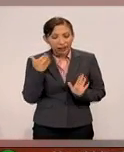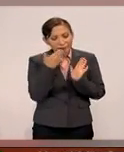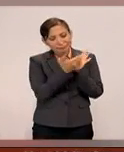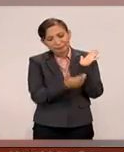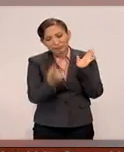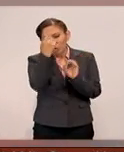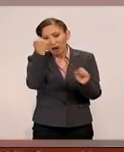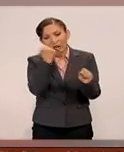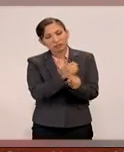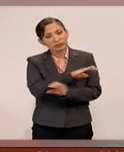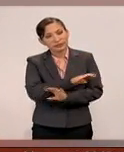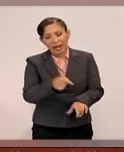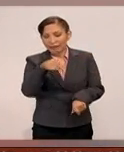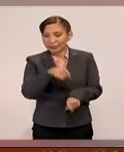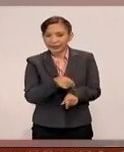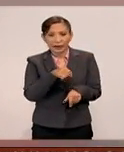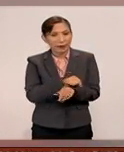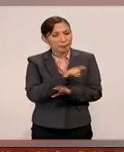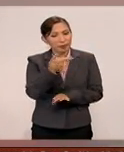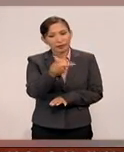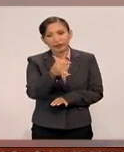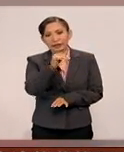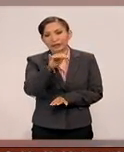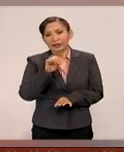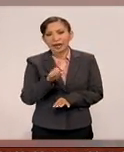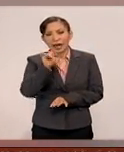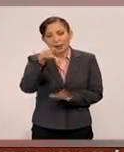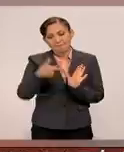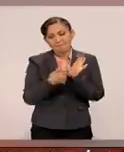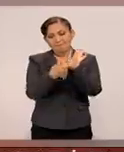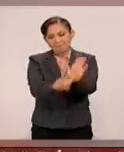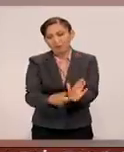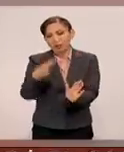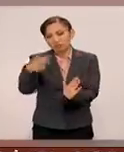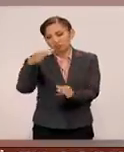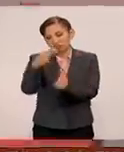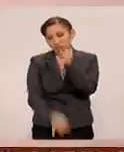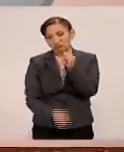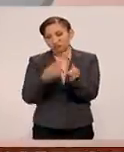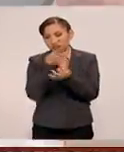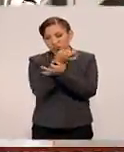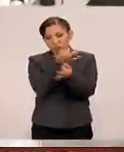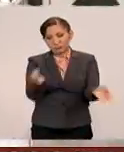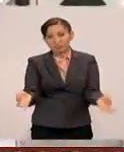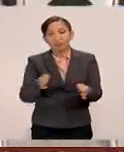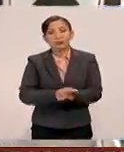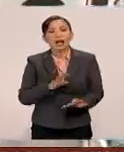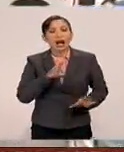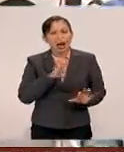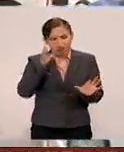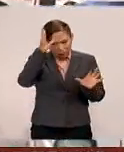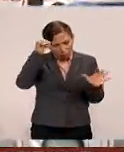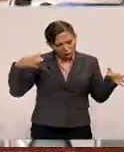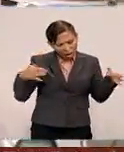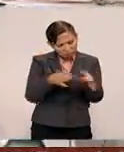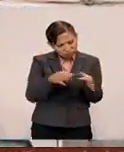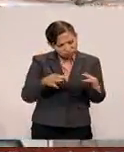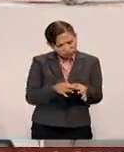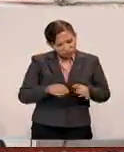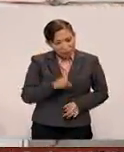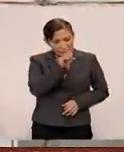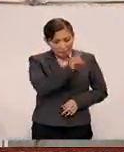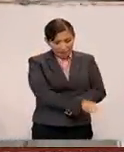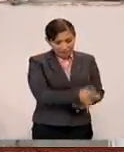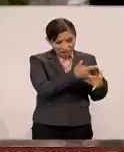de un año y es tiempo de que el GIEI presente las conclusiones. Hay coincidencias entre la